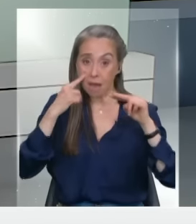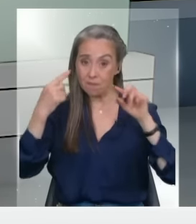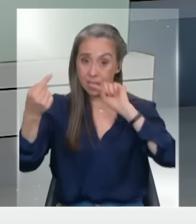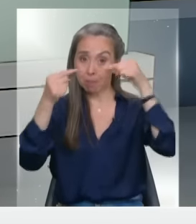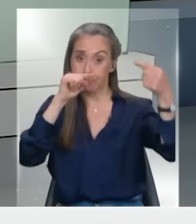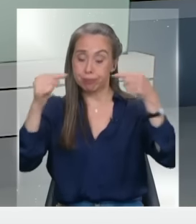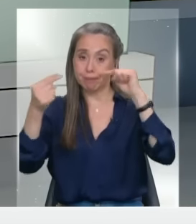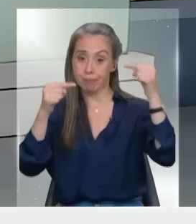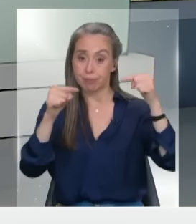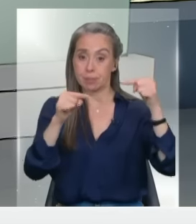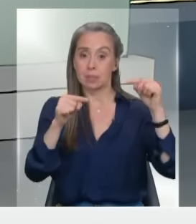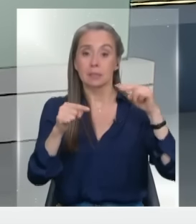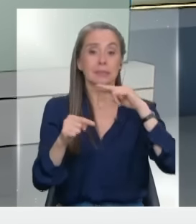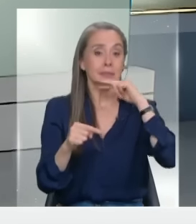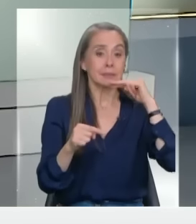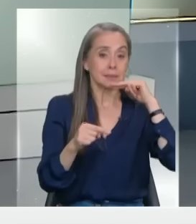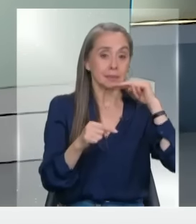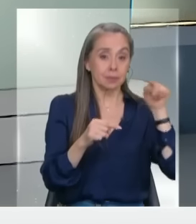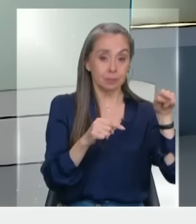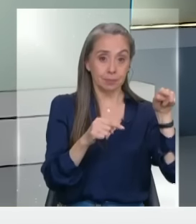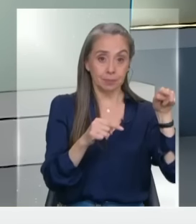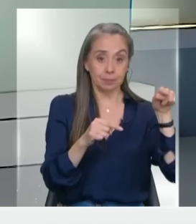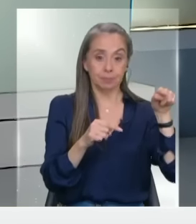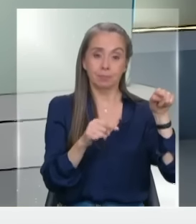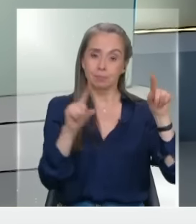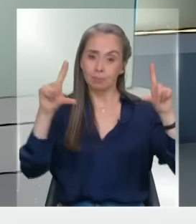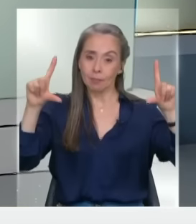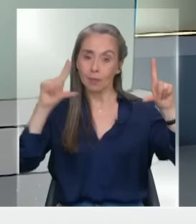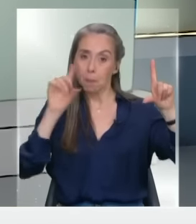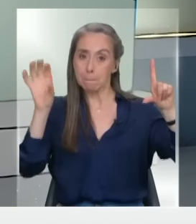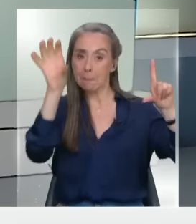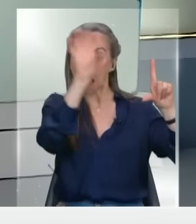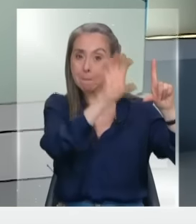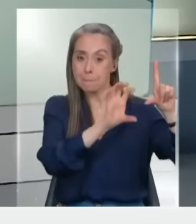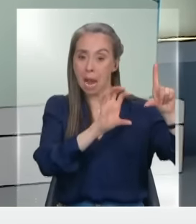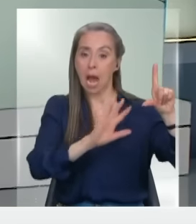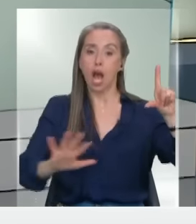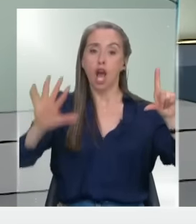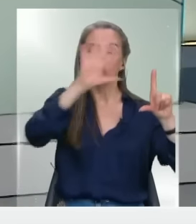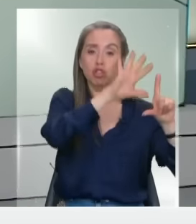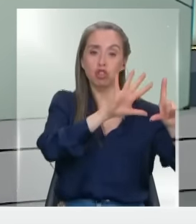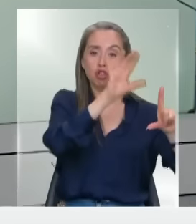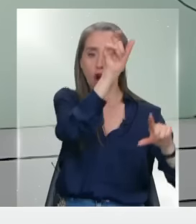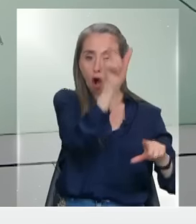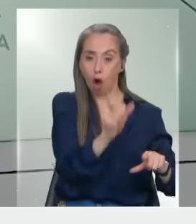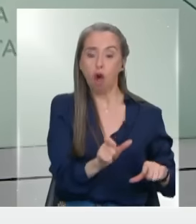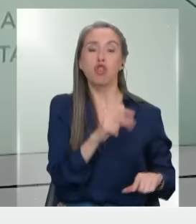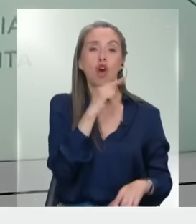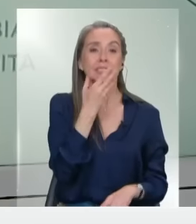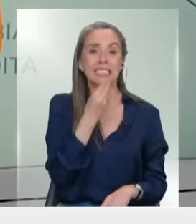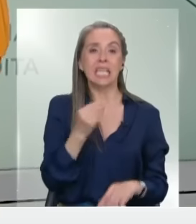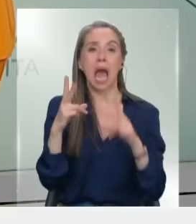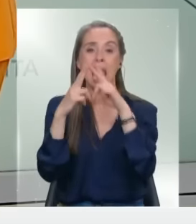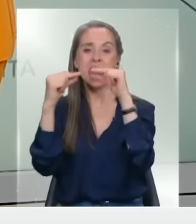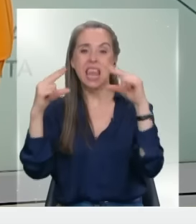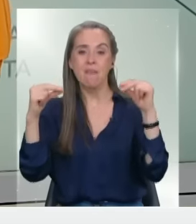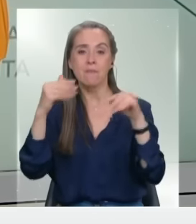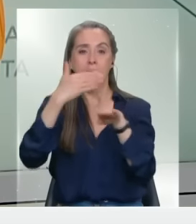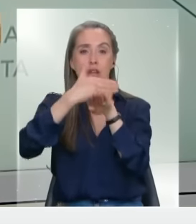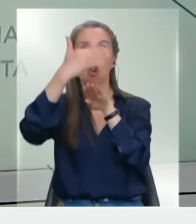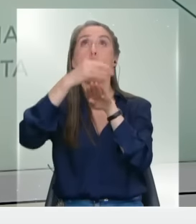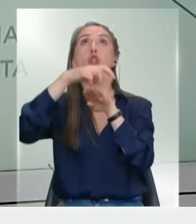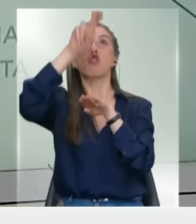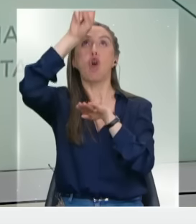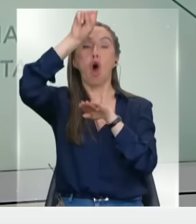que lleva inmediatamente Israel. Aquí vemos todo el país de Israel junto con el Líbano en el límite